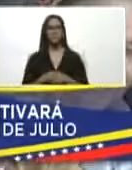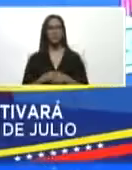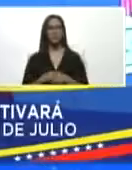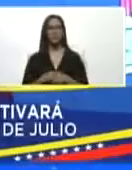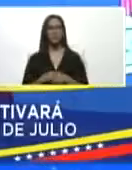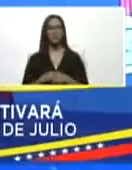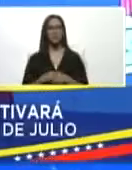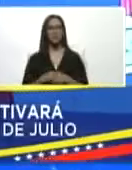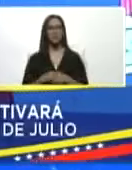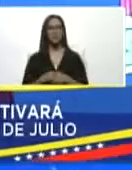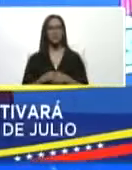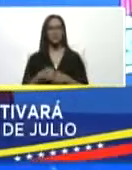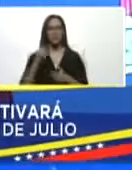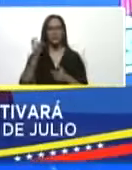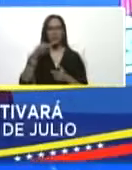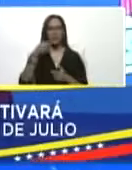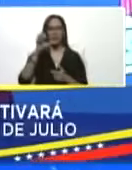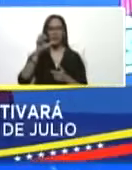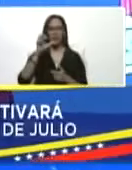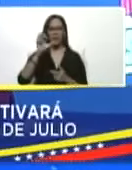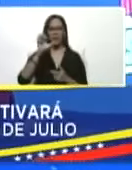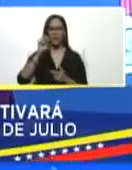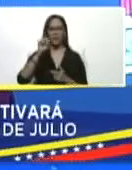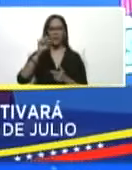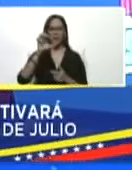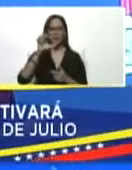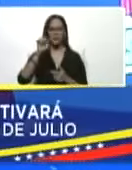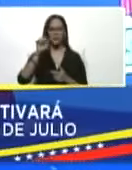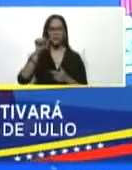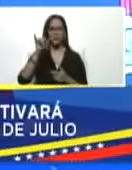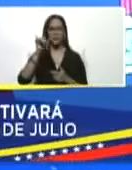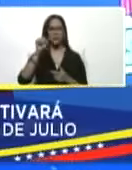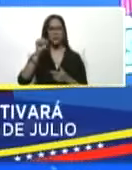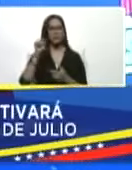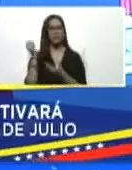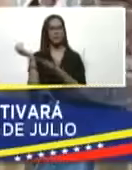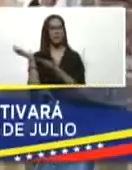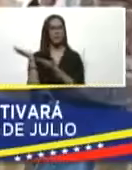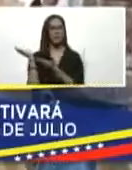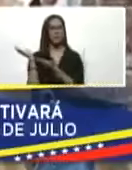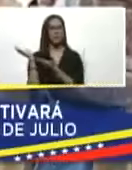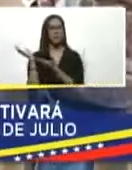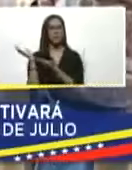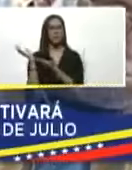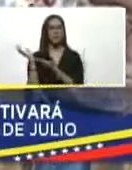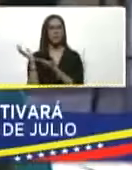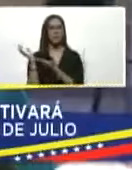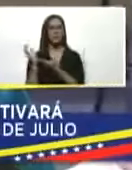Génesis Garbet.